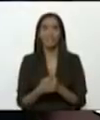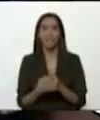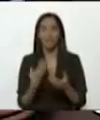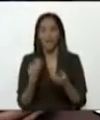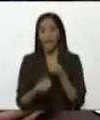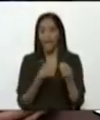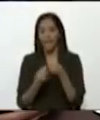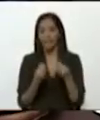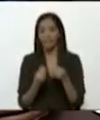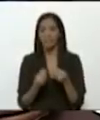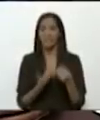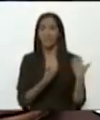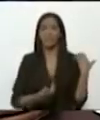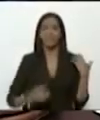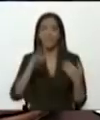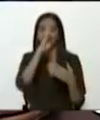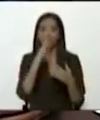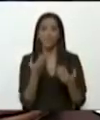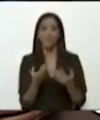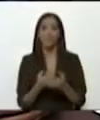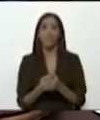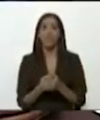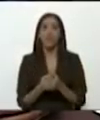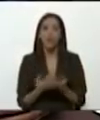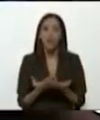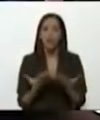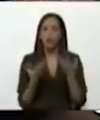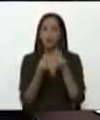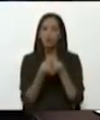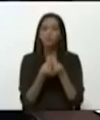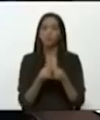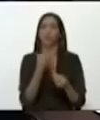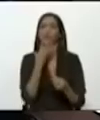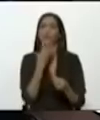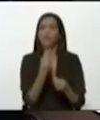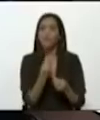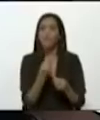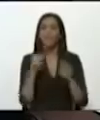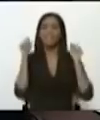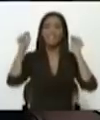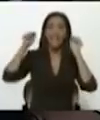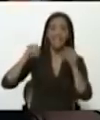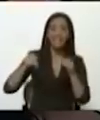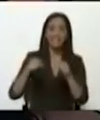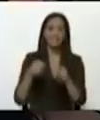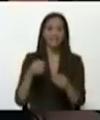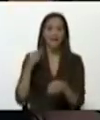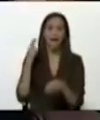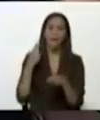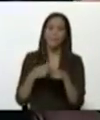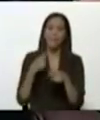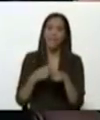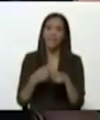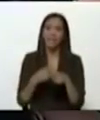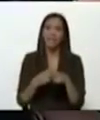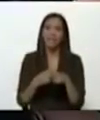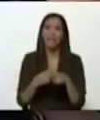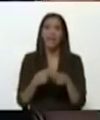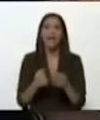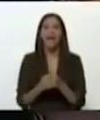Bolsonaro con el sionismo israelí, mosca con eso, de allí las amenazas a